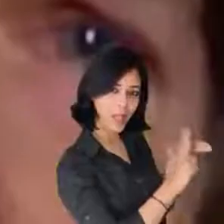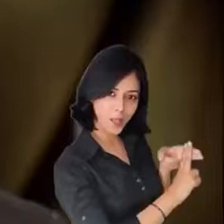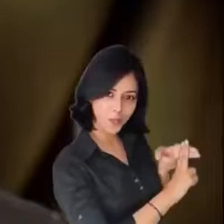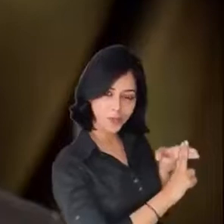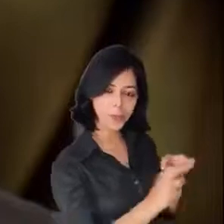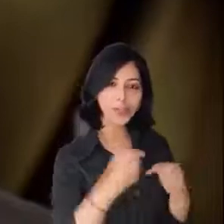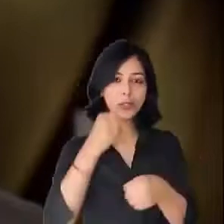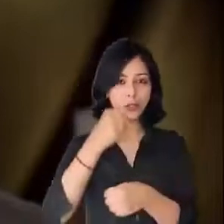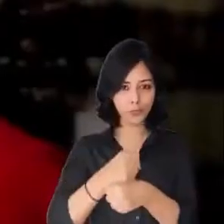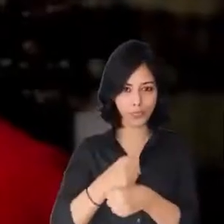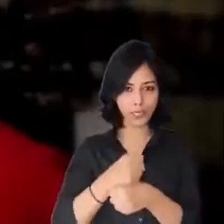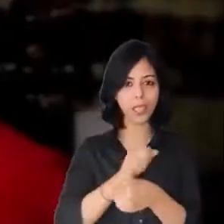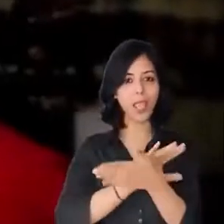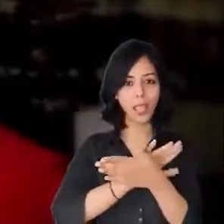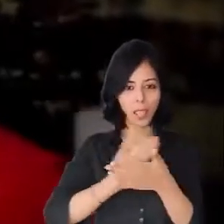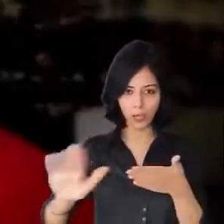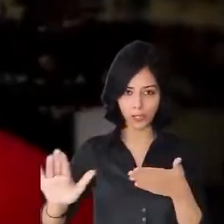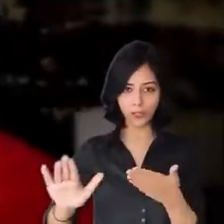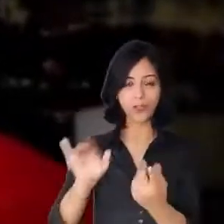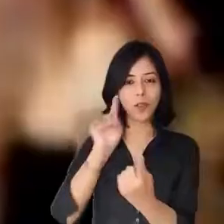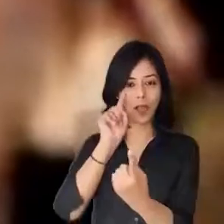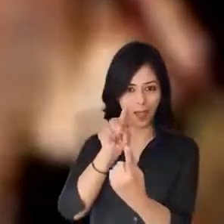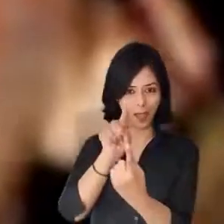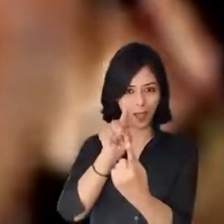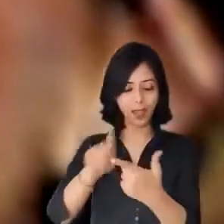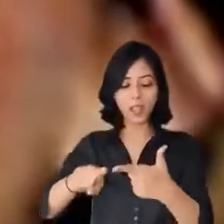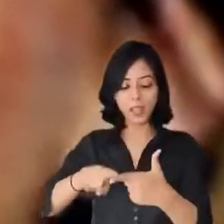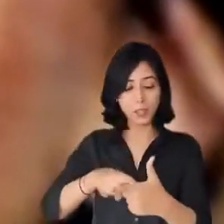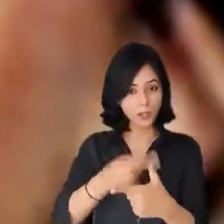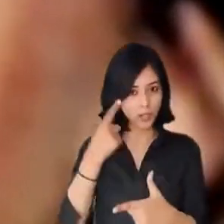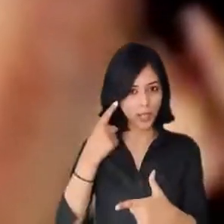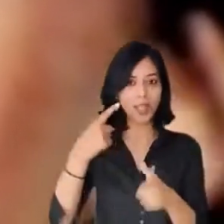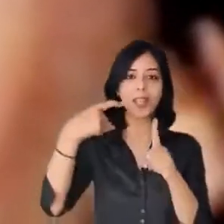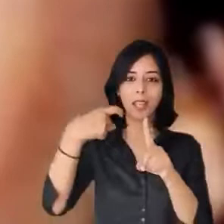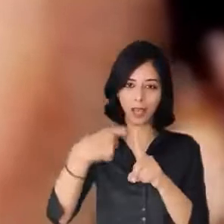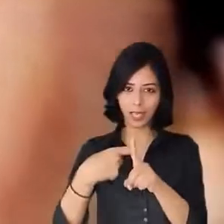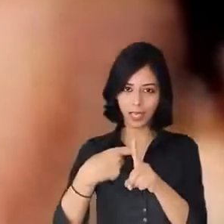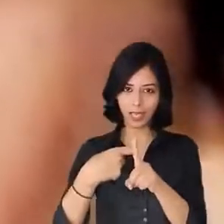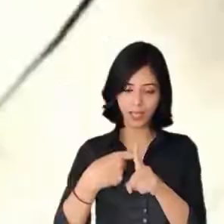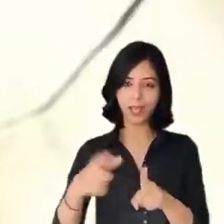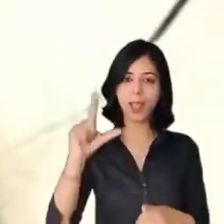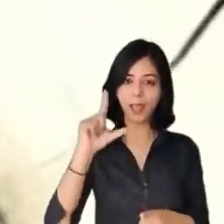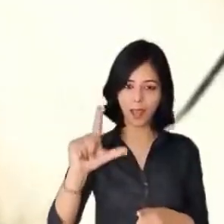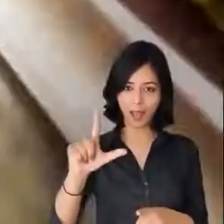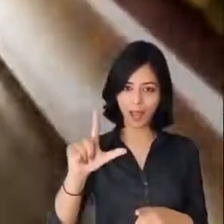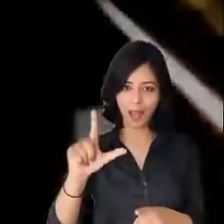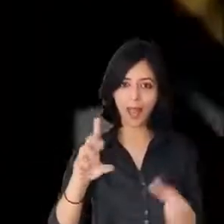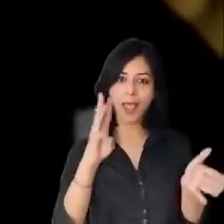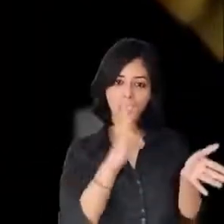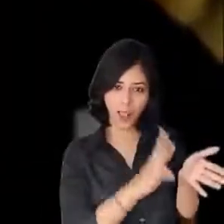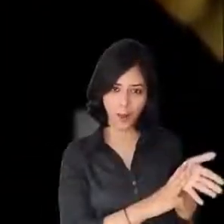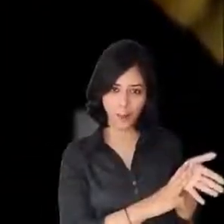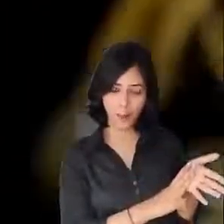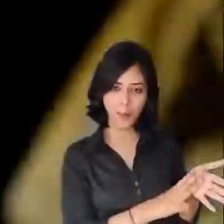el cuerpo, si no me equivoco, estuvo en esa habitación durante unas 4 o 5 horas. Charlene